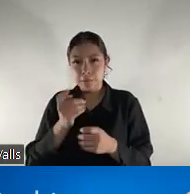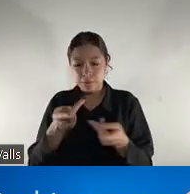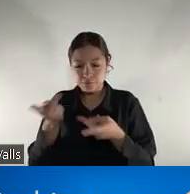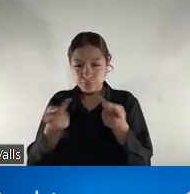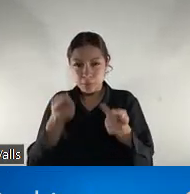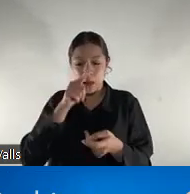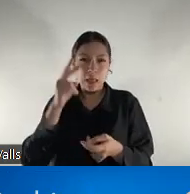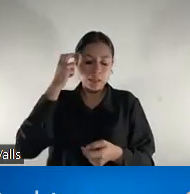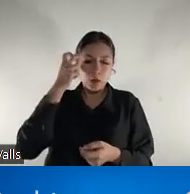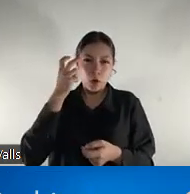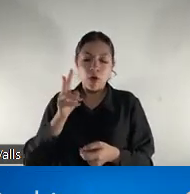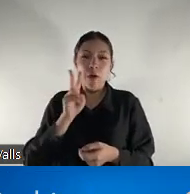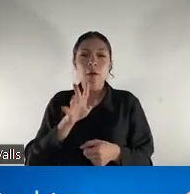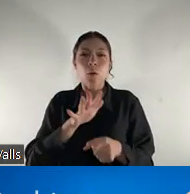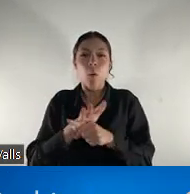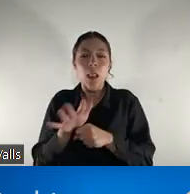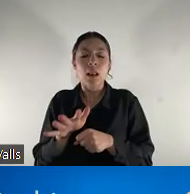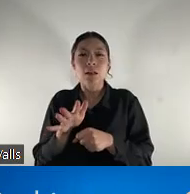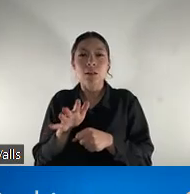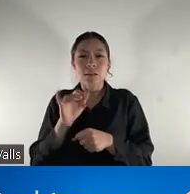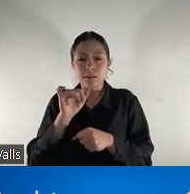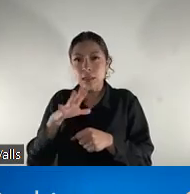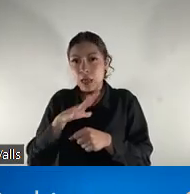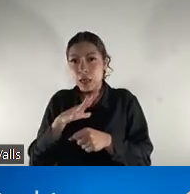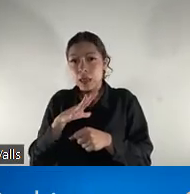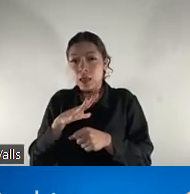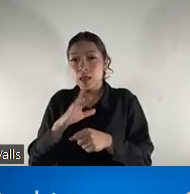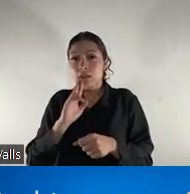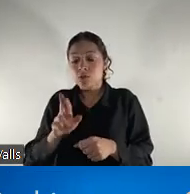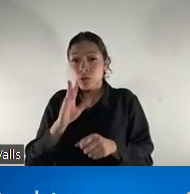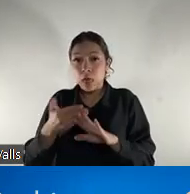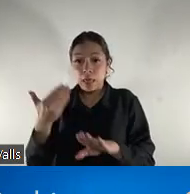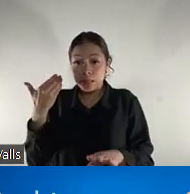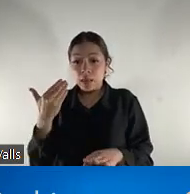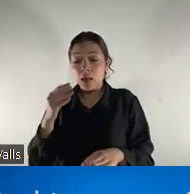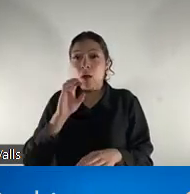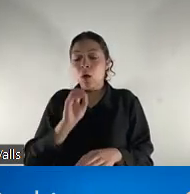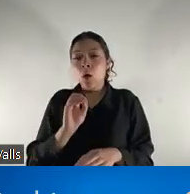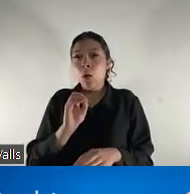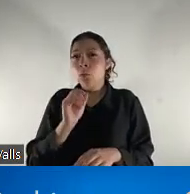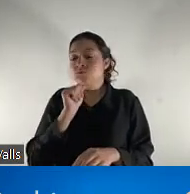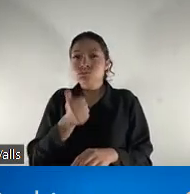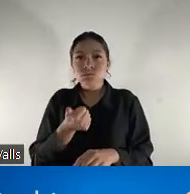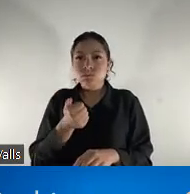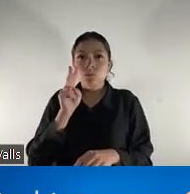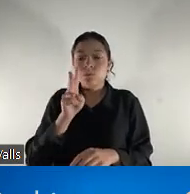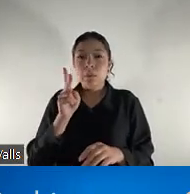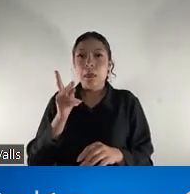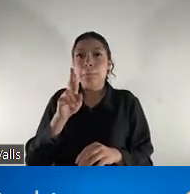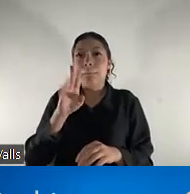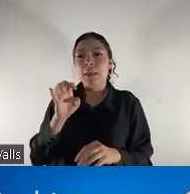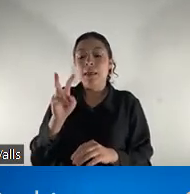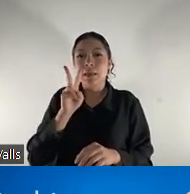psicología, en donde se verifica si tiene un diagnóstico ya previamente establecido o no cuenta con diagnóstico.